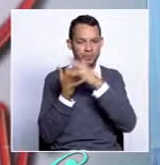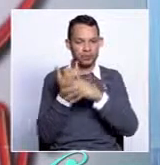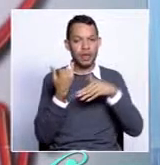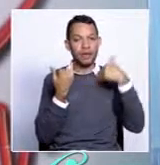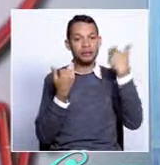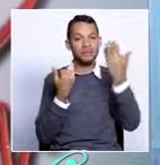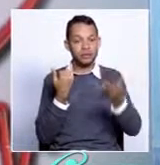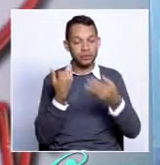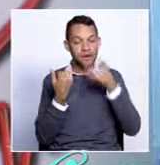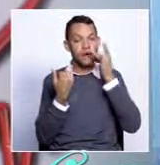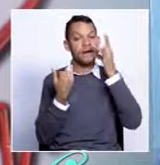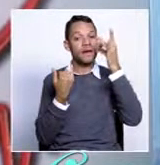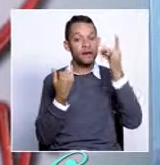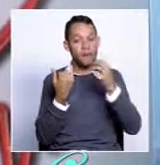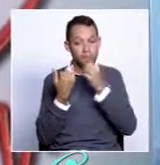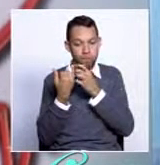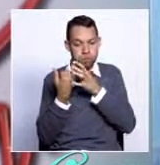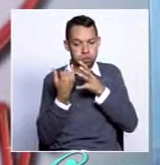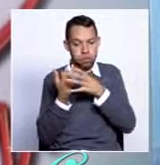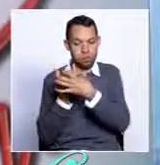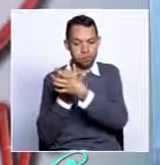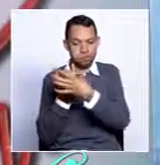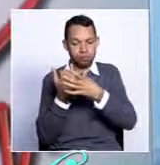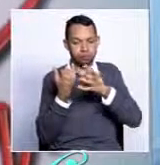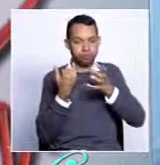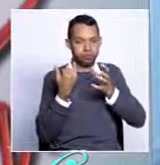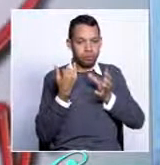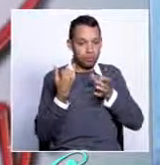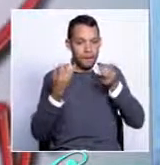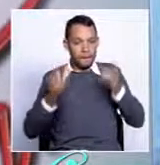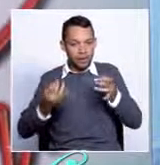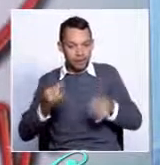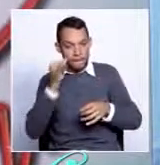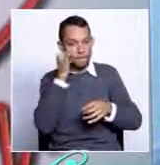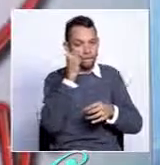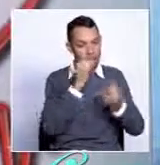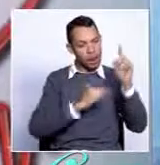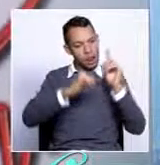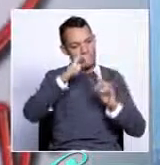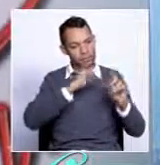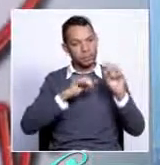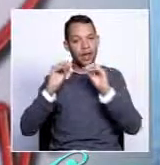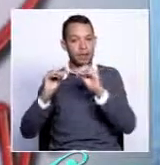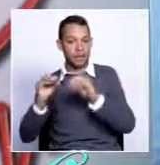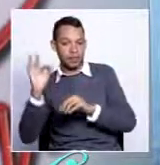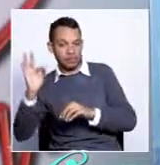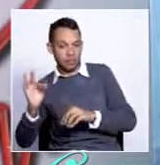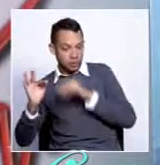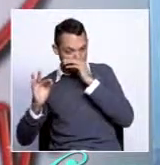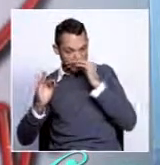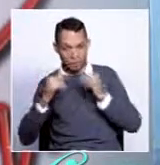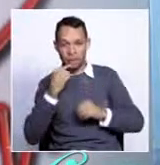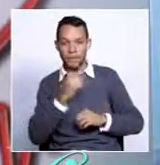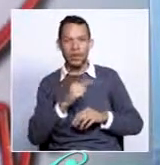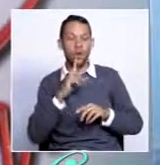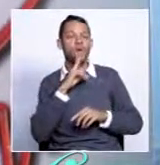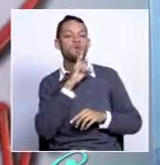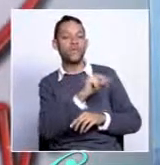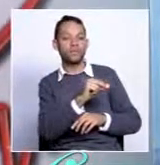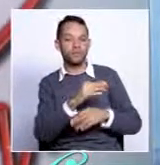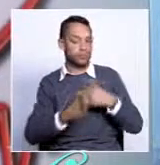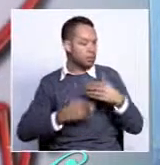enfermedad que se llama enfermedad pélvica inflamatoria yo aquí se queda afirmara que se dejará filmar y ella me dijo que no